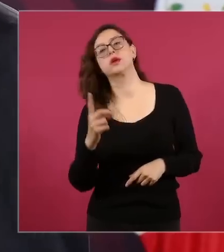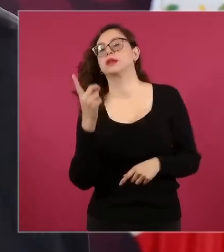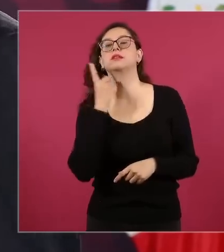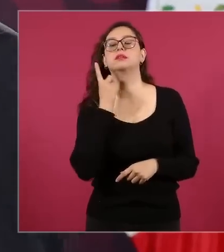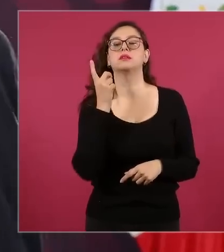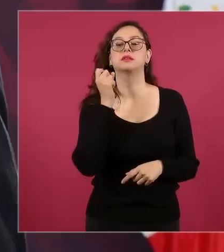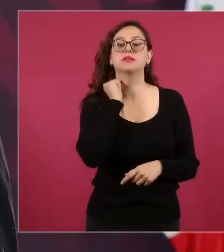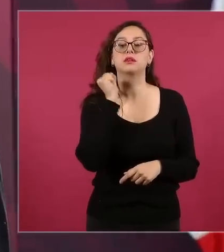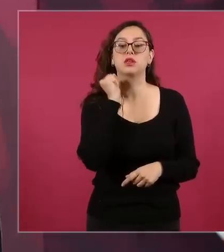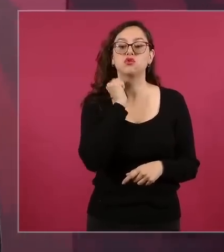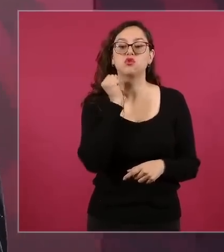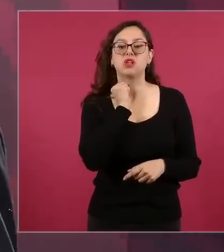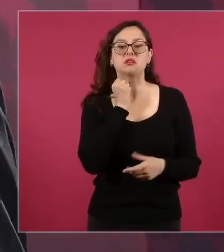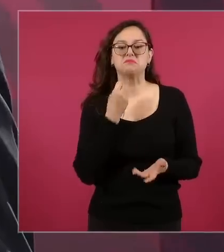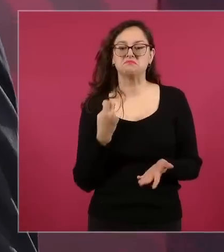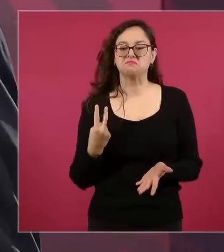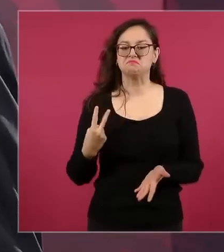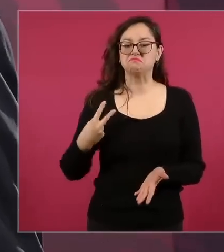en contra